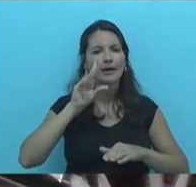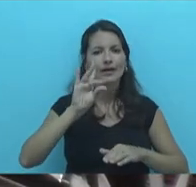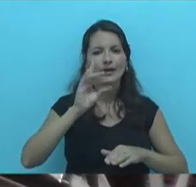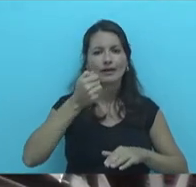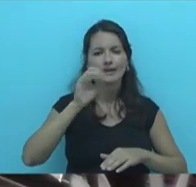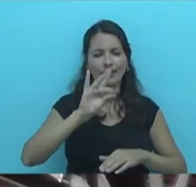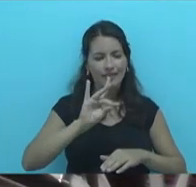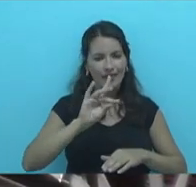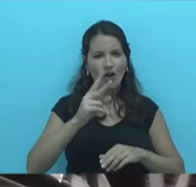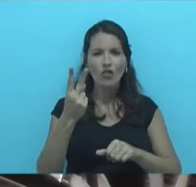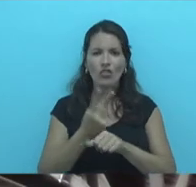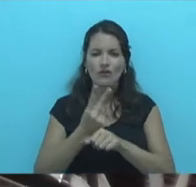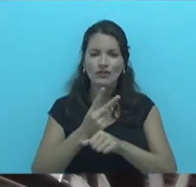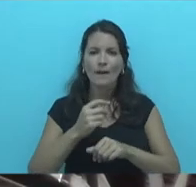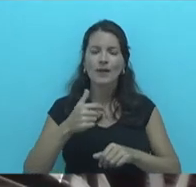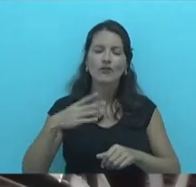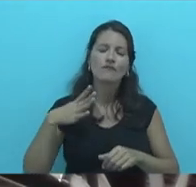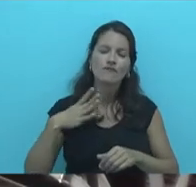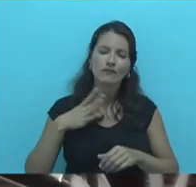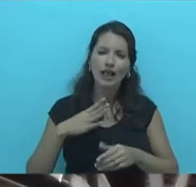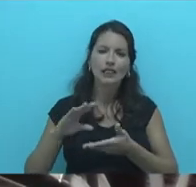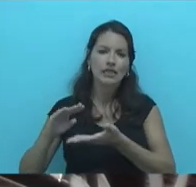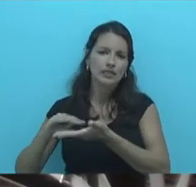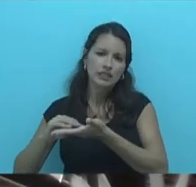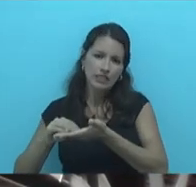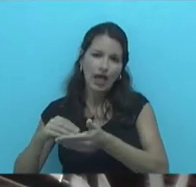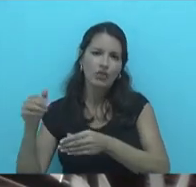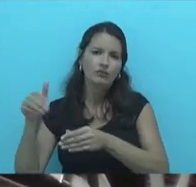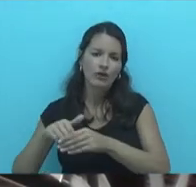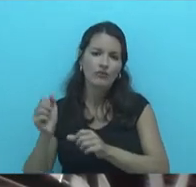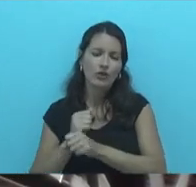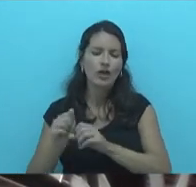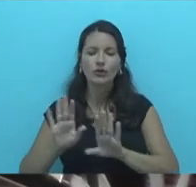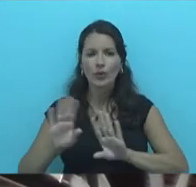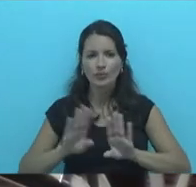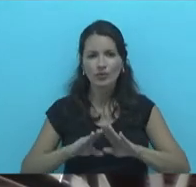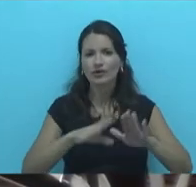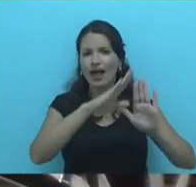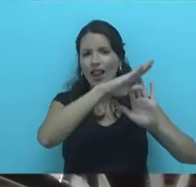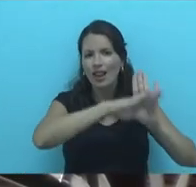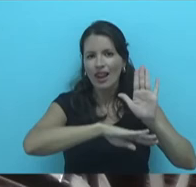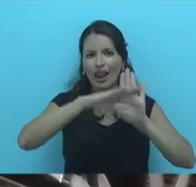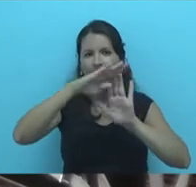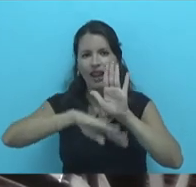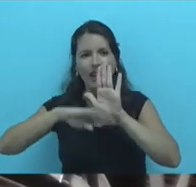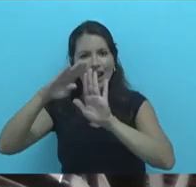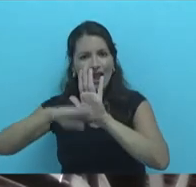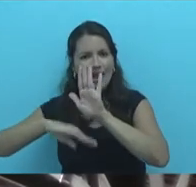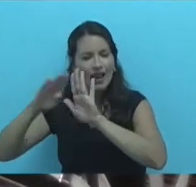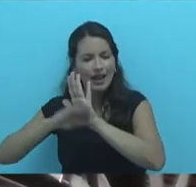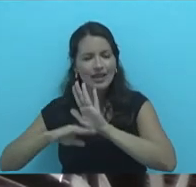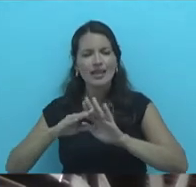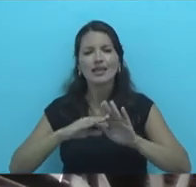todavía no tenemos ley de paridad, pero a pesar de ellos, todas las listas de todos los partidos políticos que se